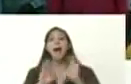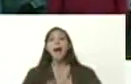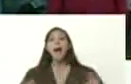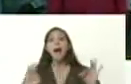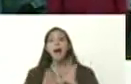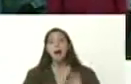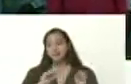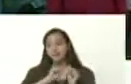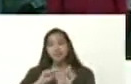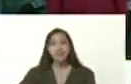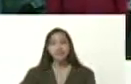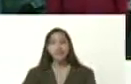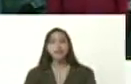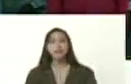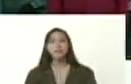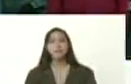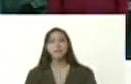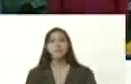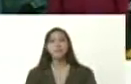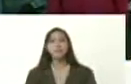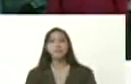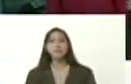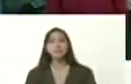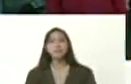Aquí no se rinde nadie.